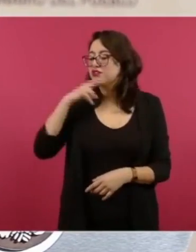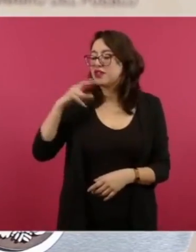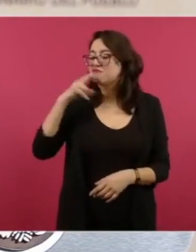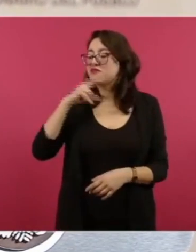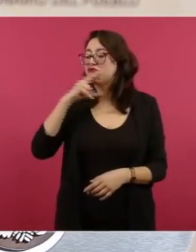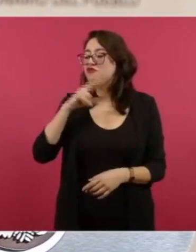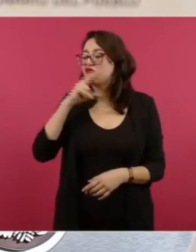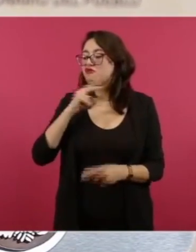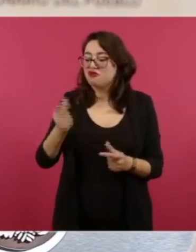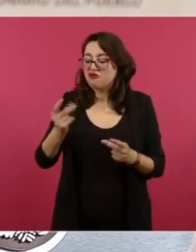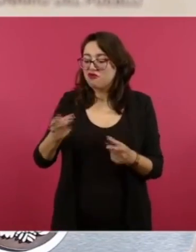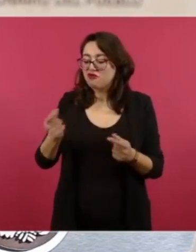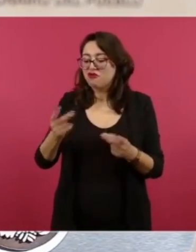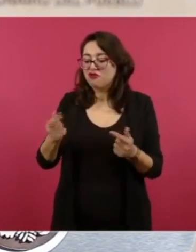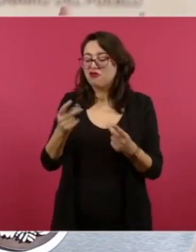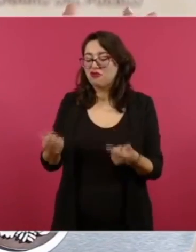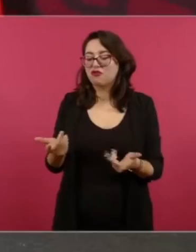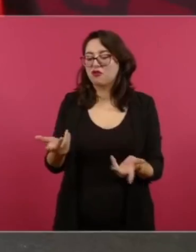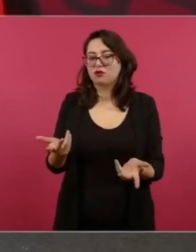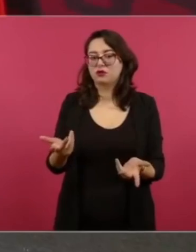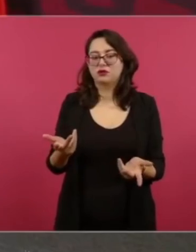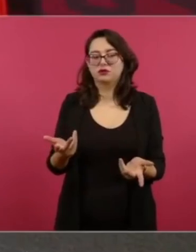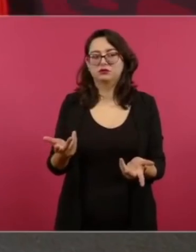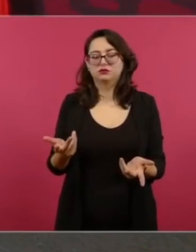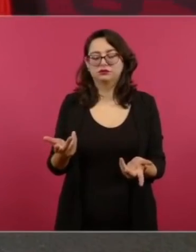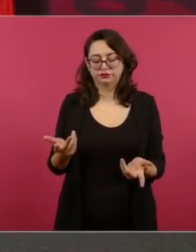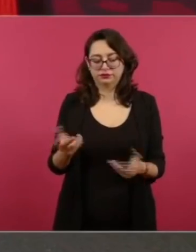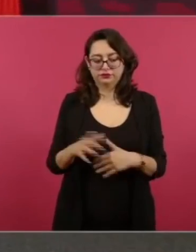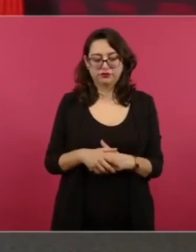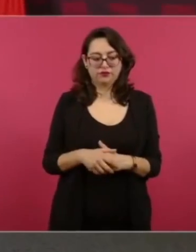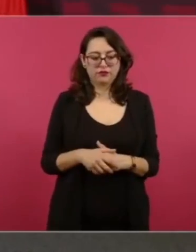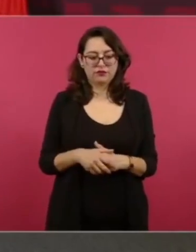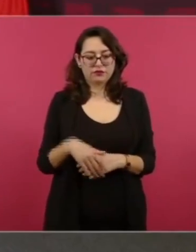pronto, ¿qué? Pues casi querían que